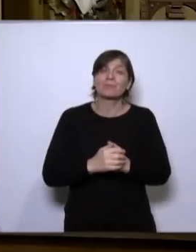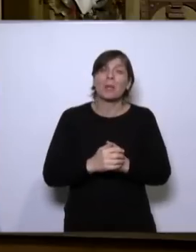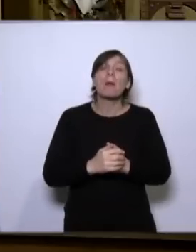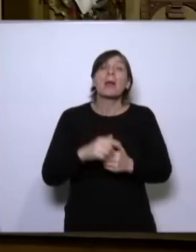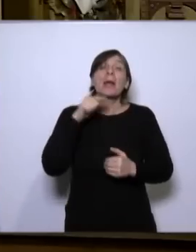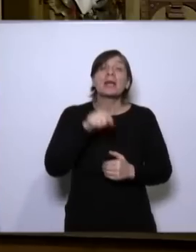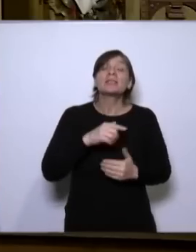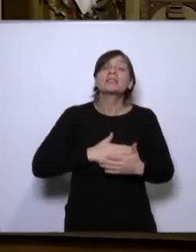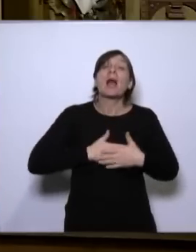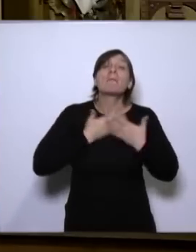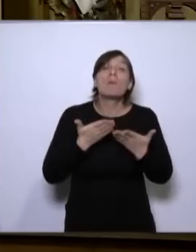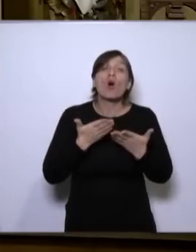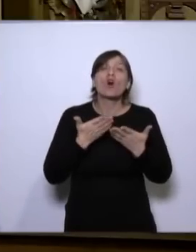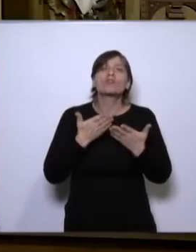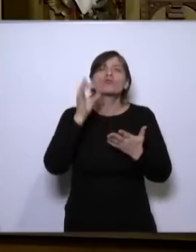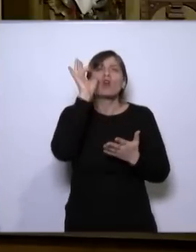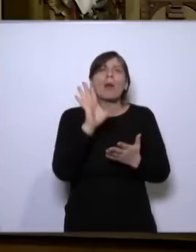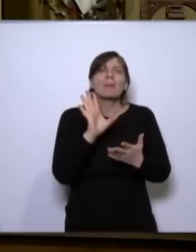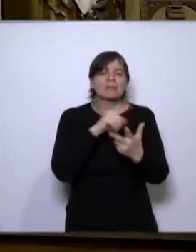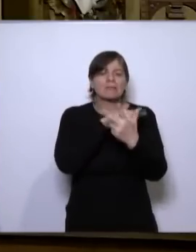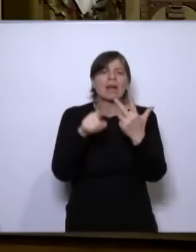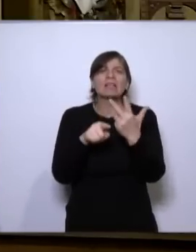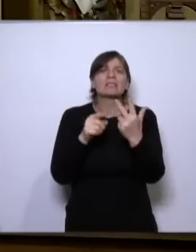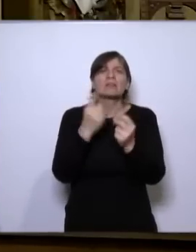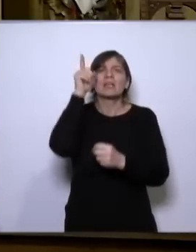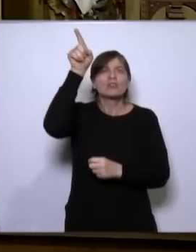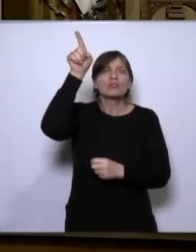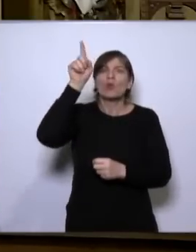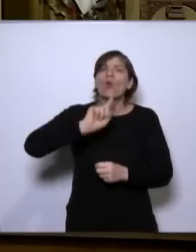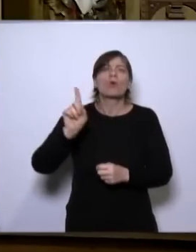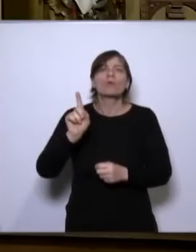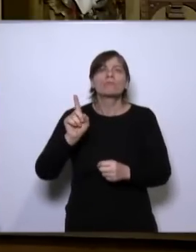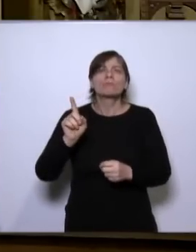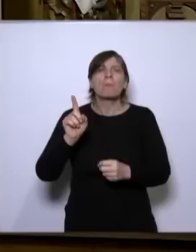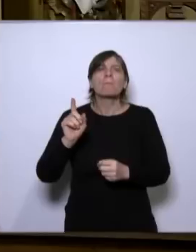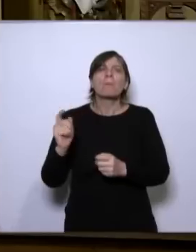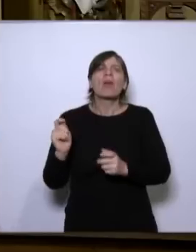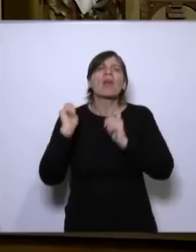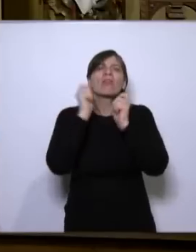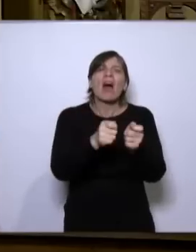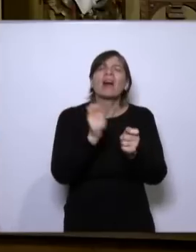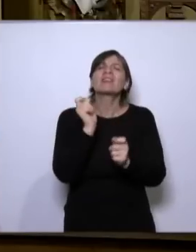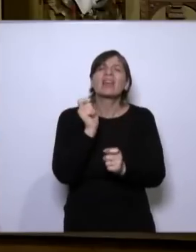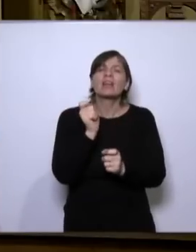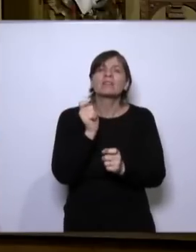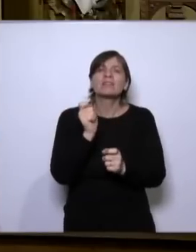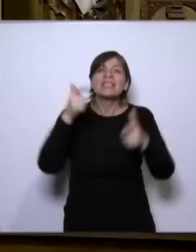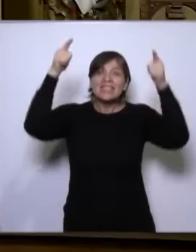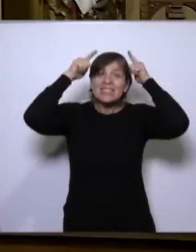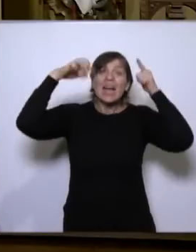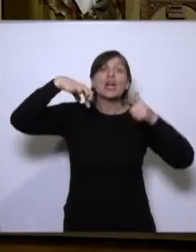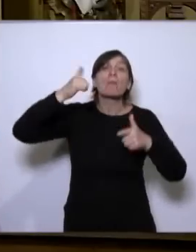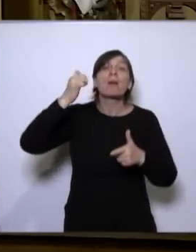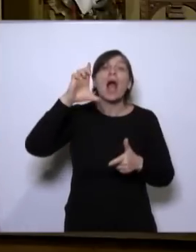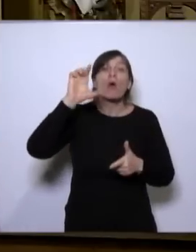Pero ese amor no queda en la comunidad trinitaria, sino que tiene un destino. Y San Pablo lo dice así: